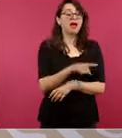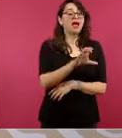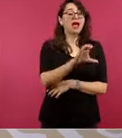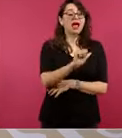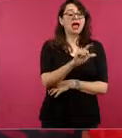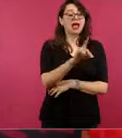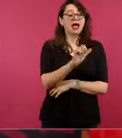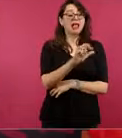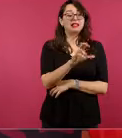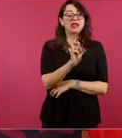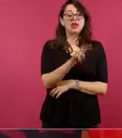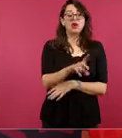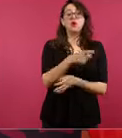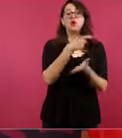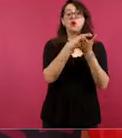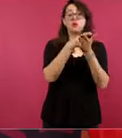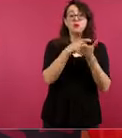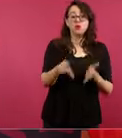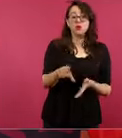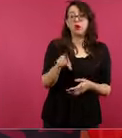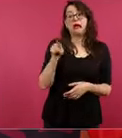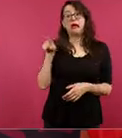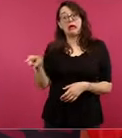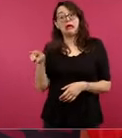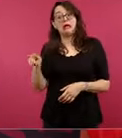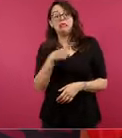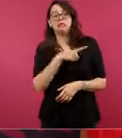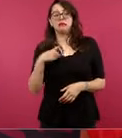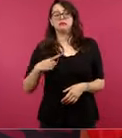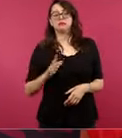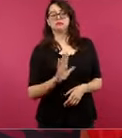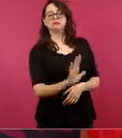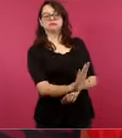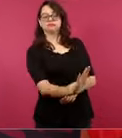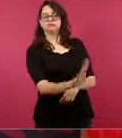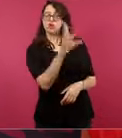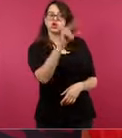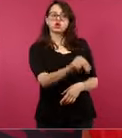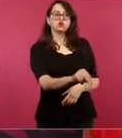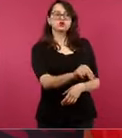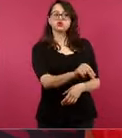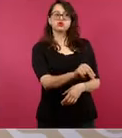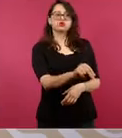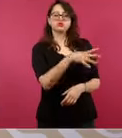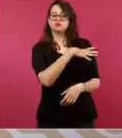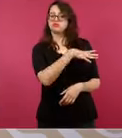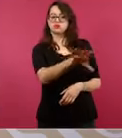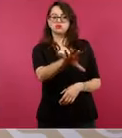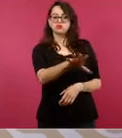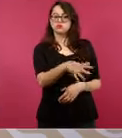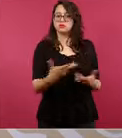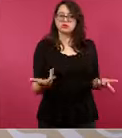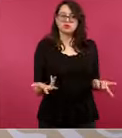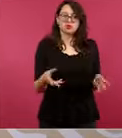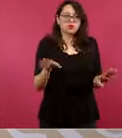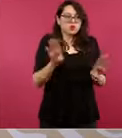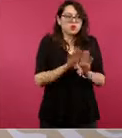porque lo hubiese rechazado en un país con tanta pobreza, comprar un